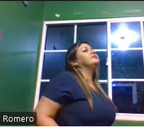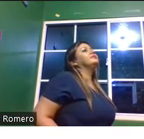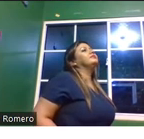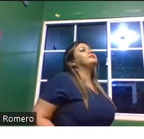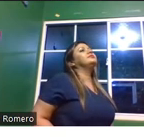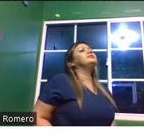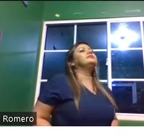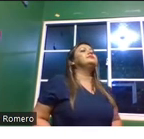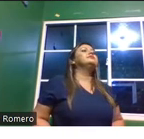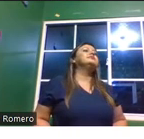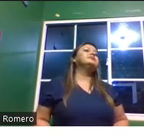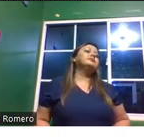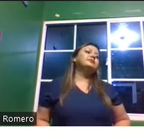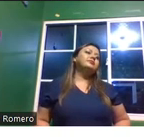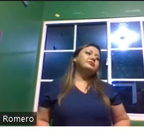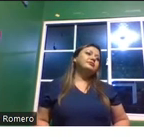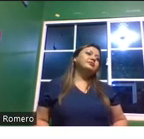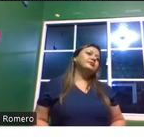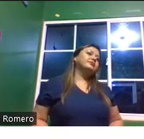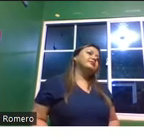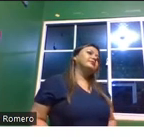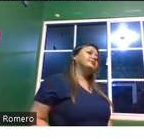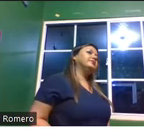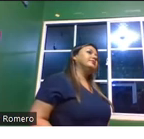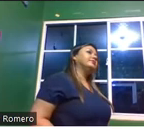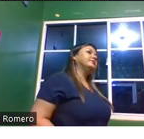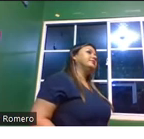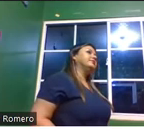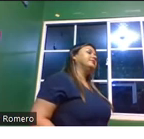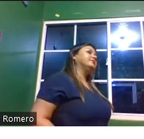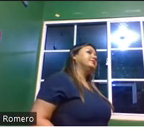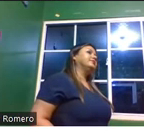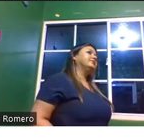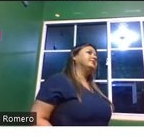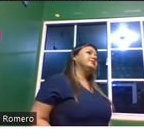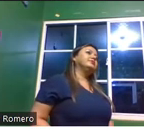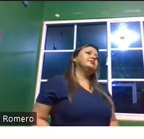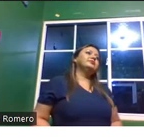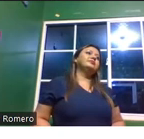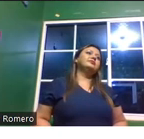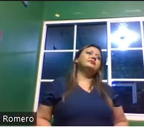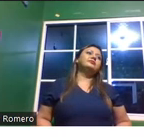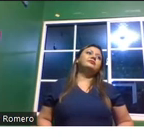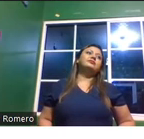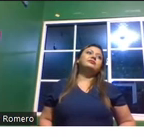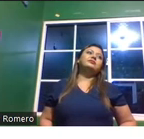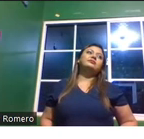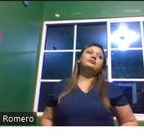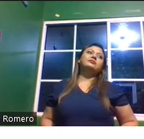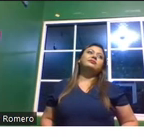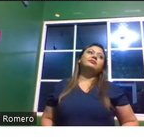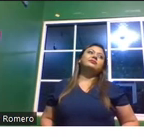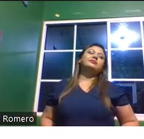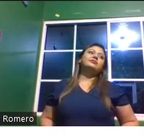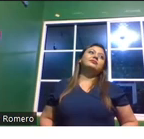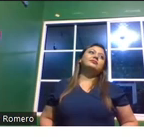este caso, gerencial. Yo podría decirle a usted, le regalo acá, pero eso es un acto propio, pero cuando lo vemos a